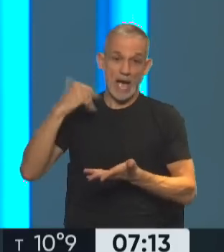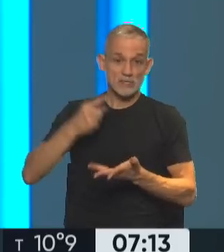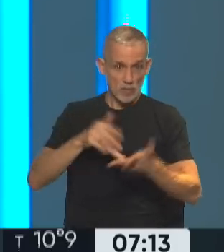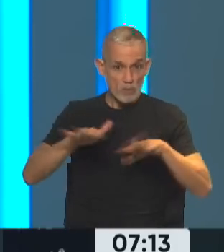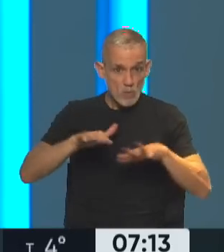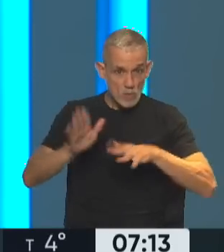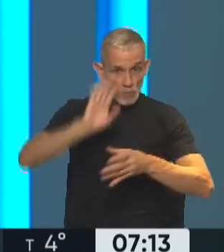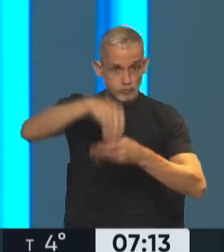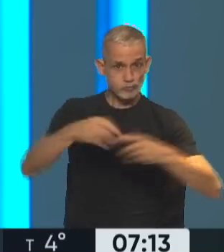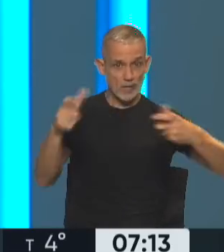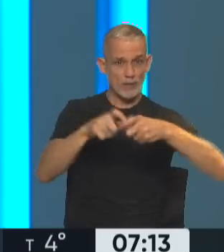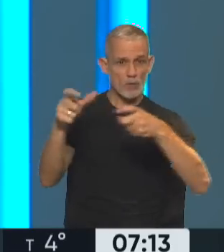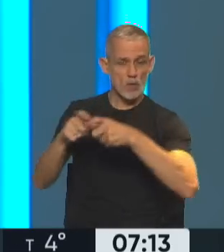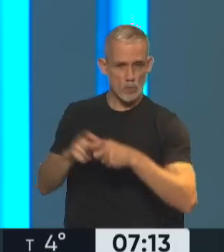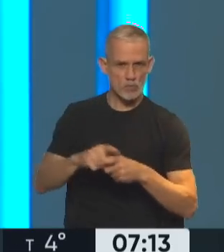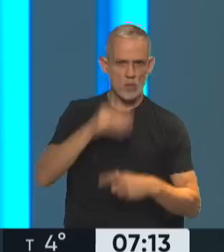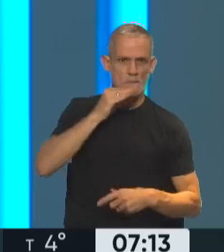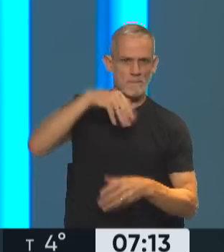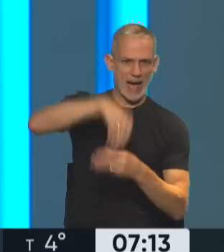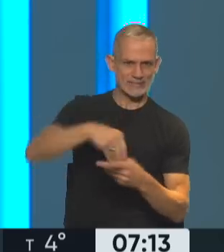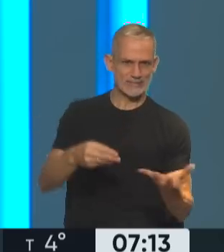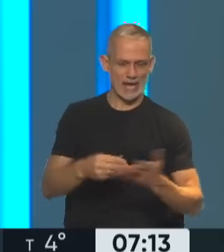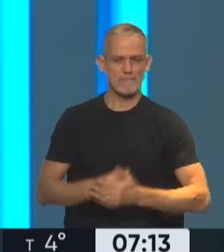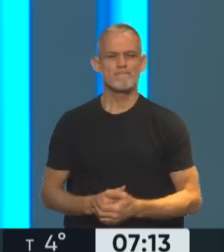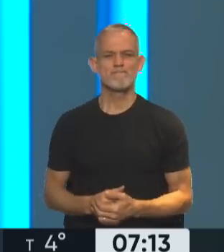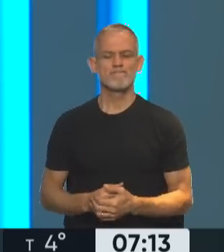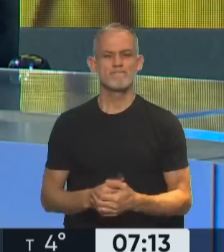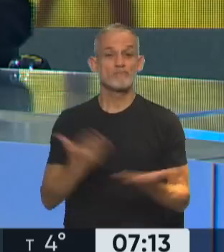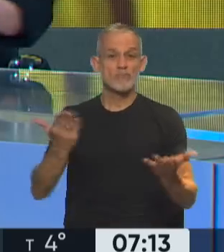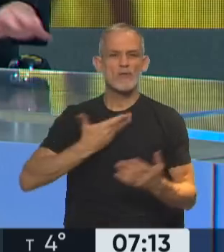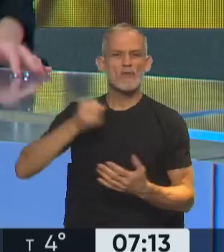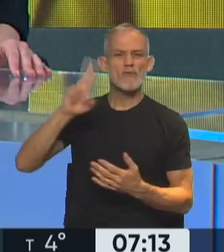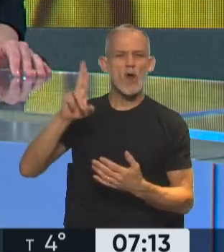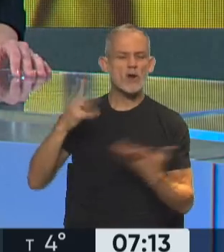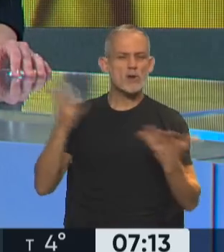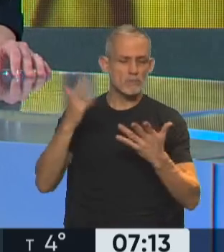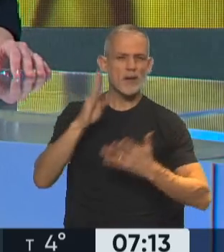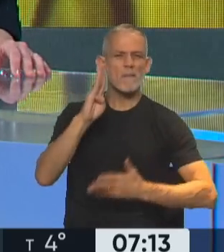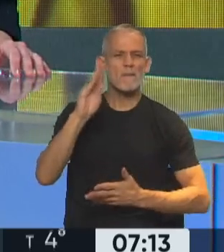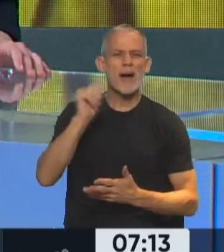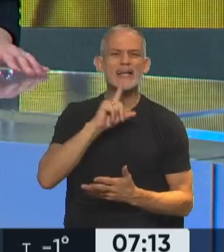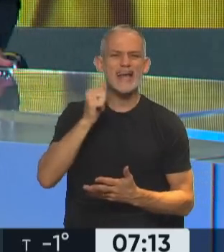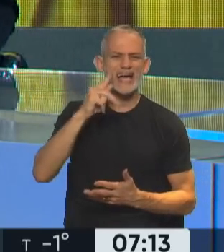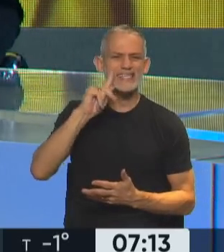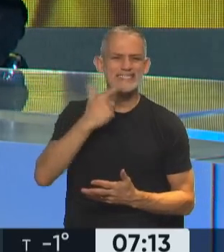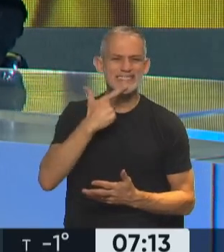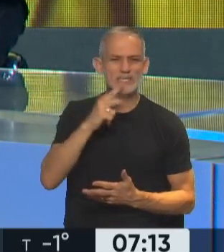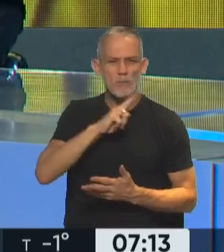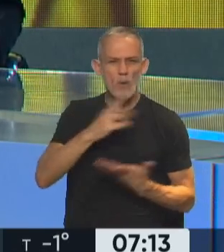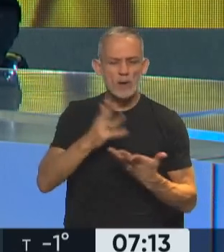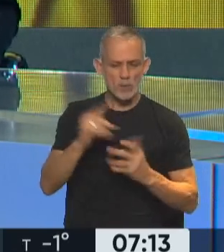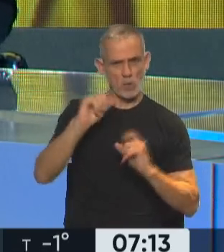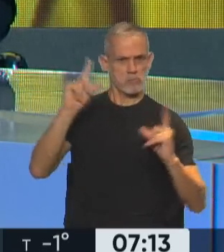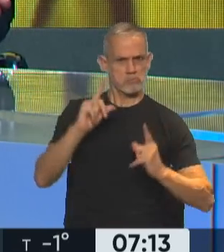activo participante de todas las reuniones que se desarrollaron en Olivos. Y le consultamos a Flor Barragán. Sorprendió el nombre de Bataki, Flor, porque en algunos diarios por la mañana se